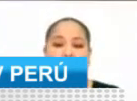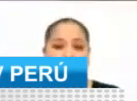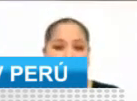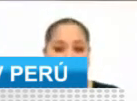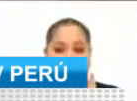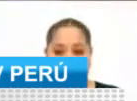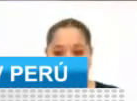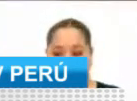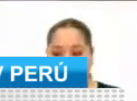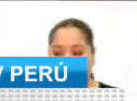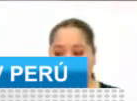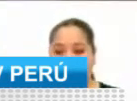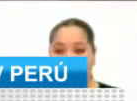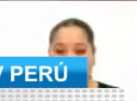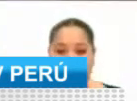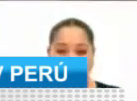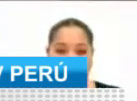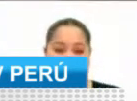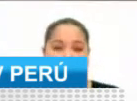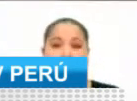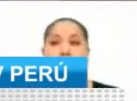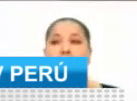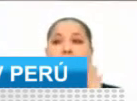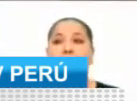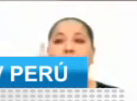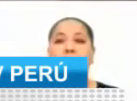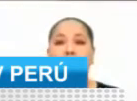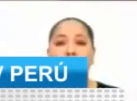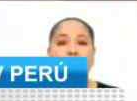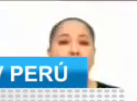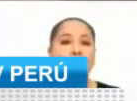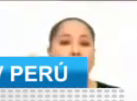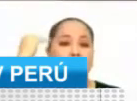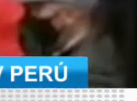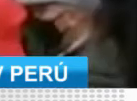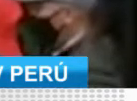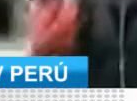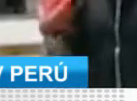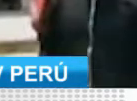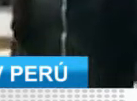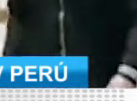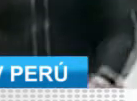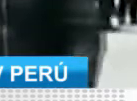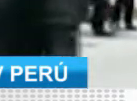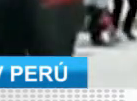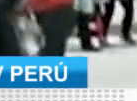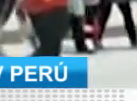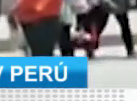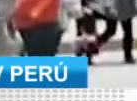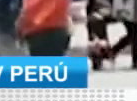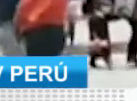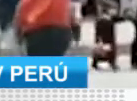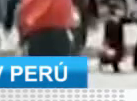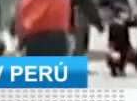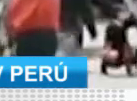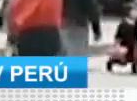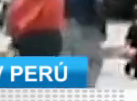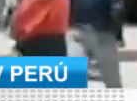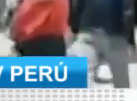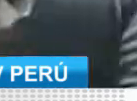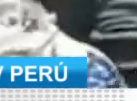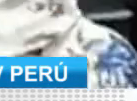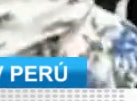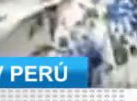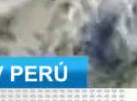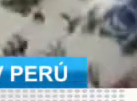multifamiliar haya más de un adulto. Por su parte, Pedro Franque, ministro de